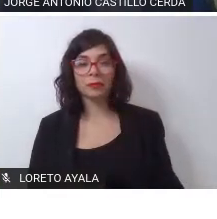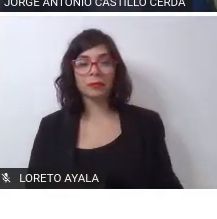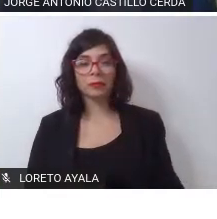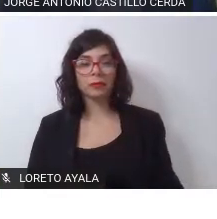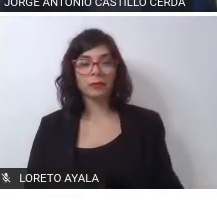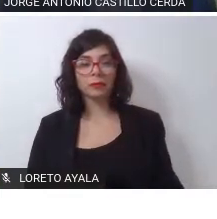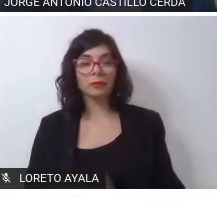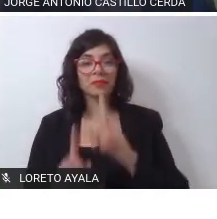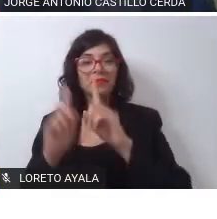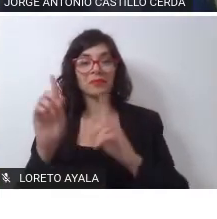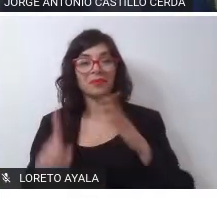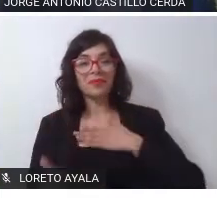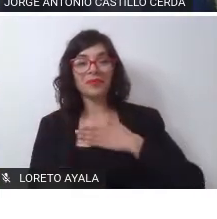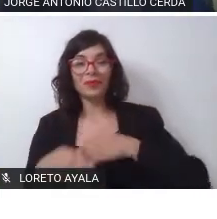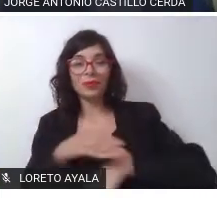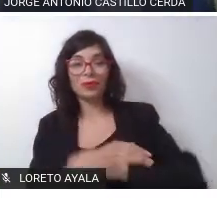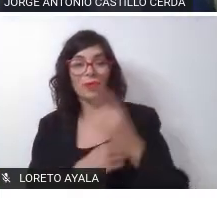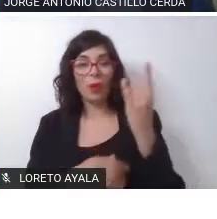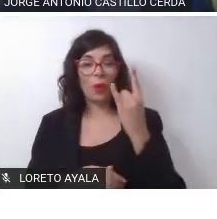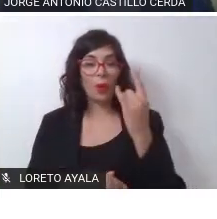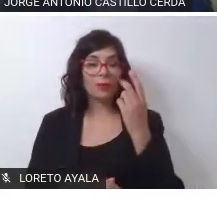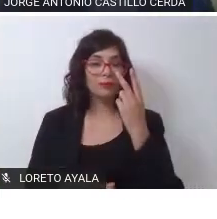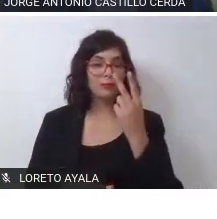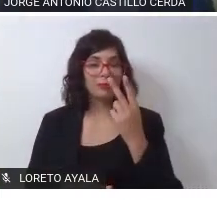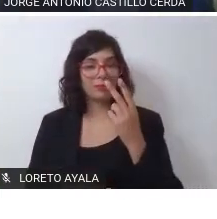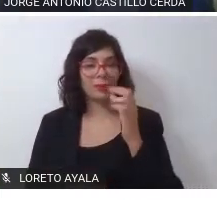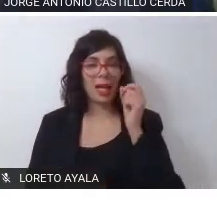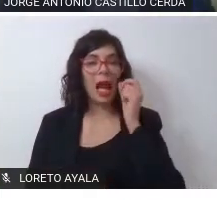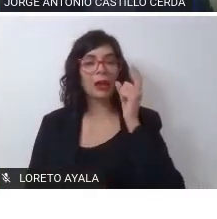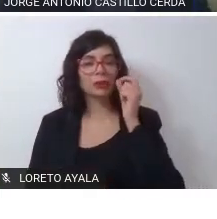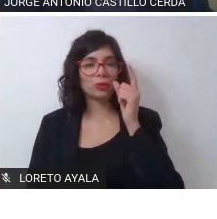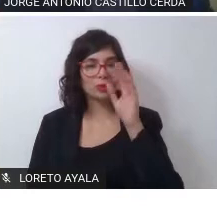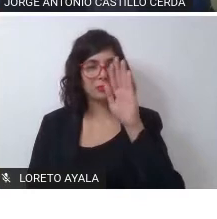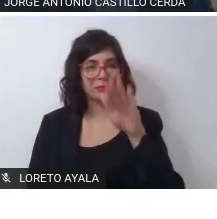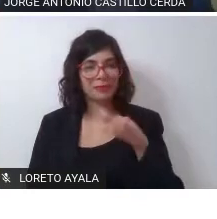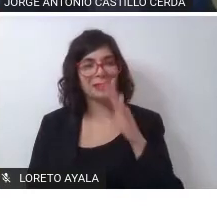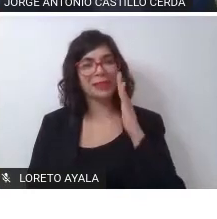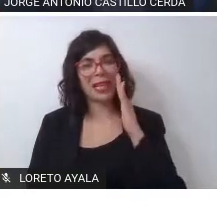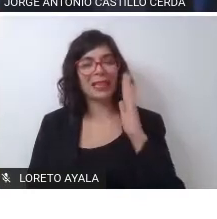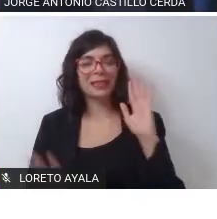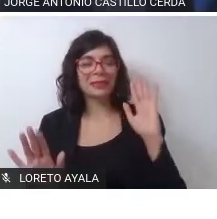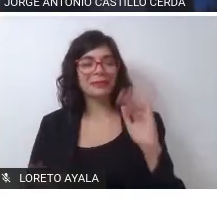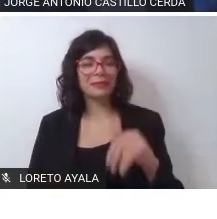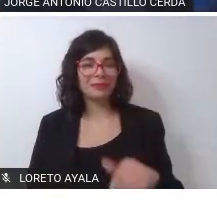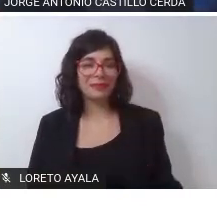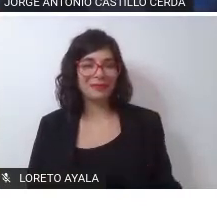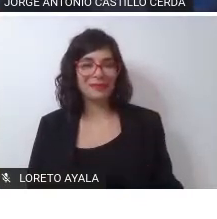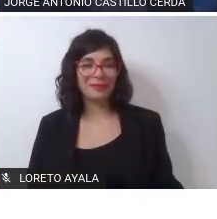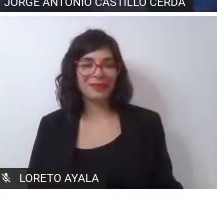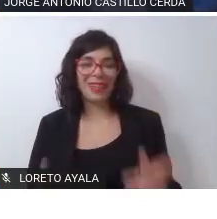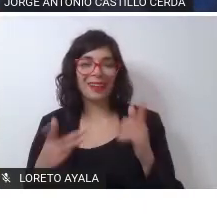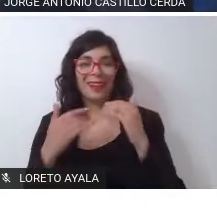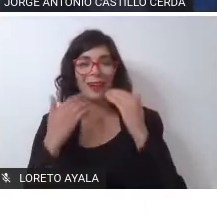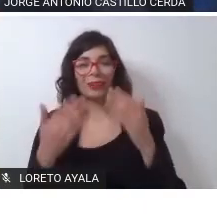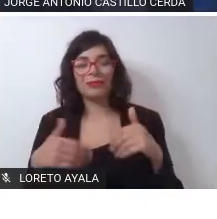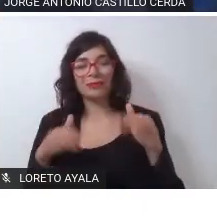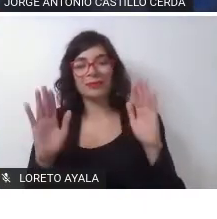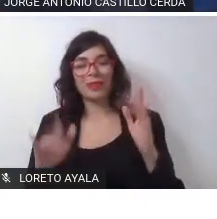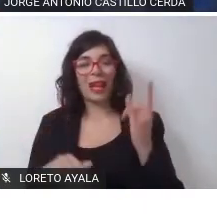somos de la U lo vemos como más en azul, pero bueno, hasta la U está celeste hoy día, así que da lo mismo,